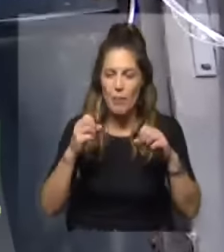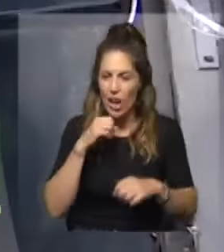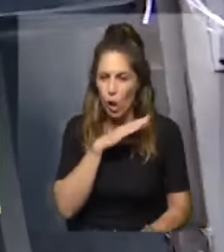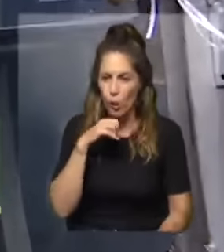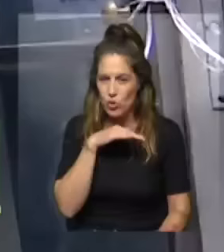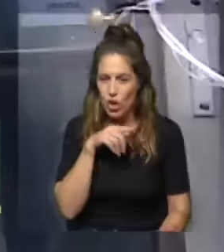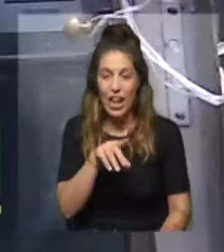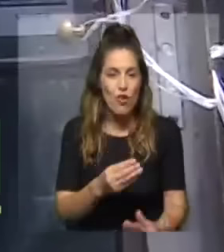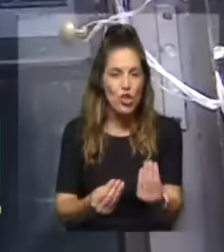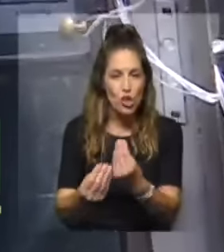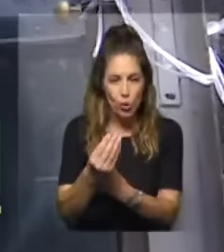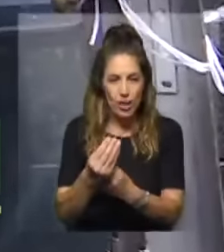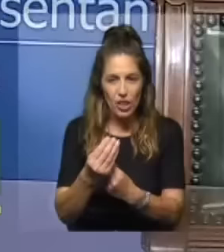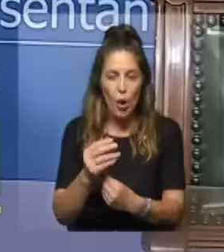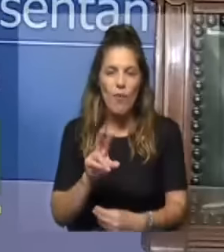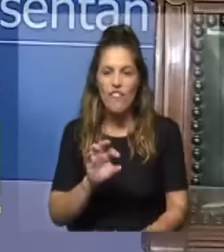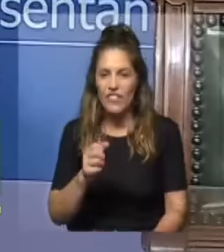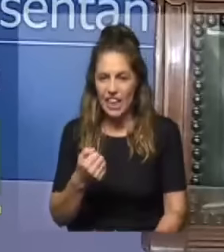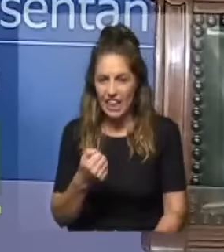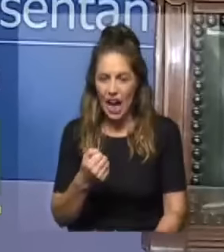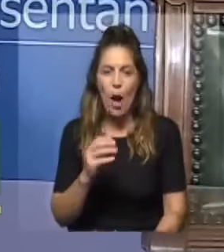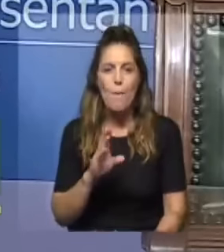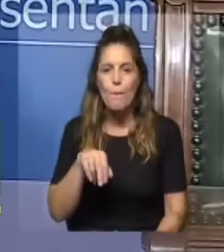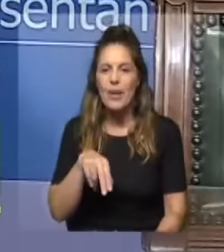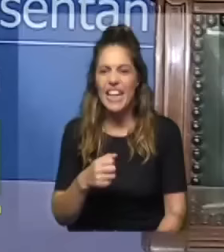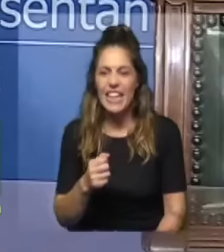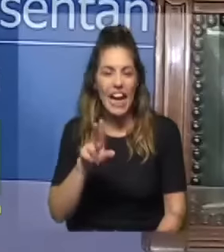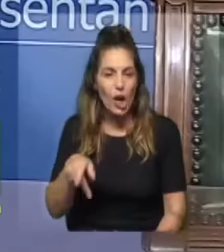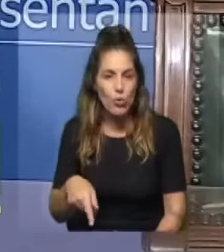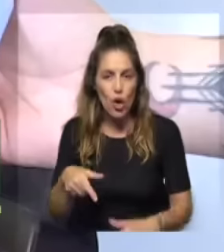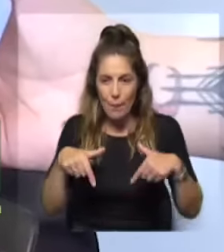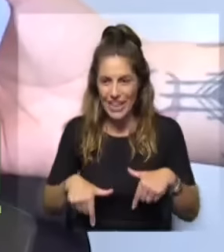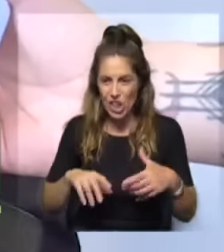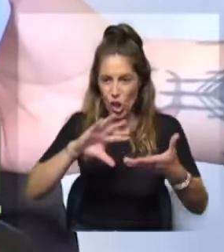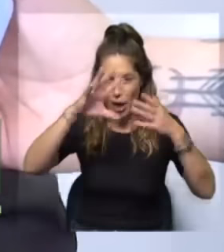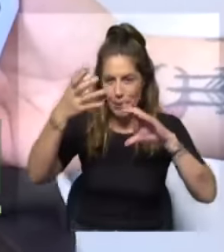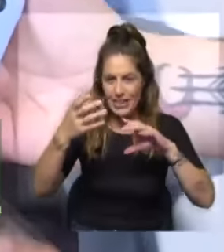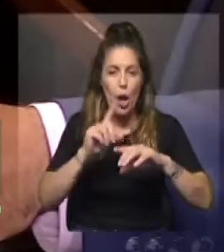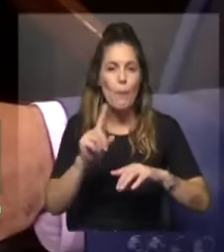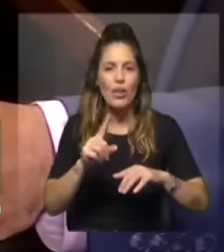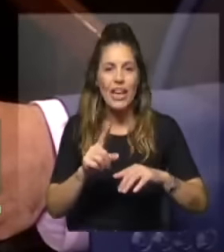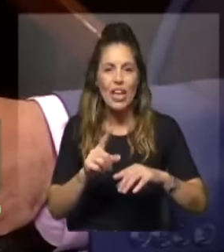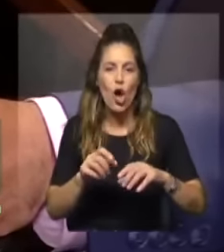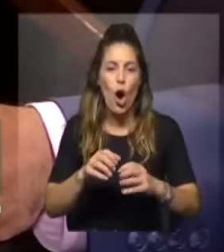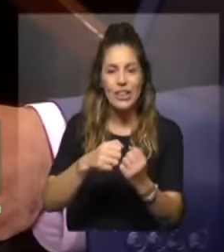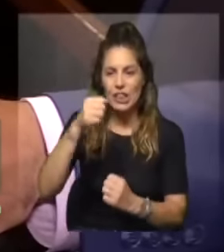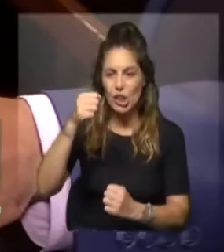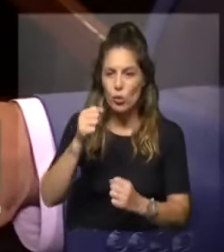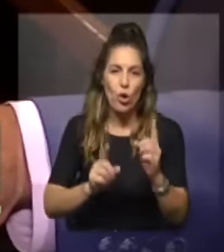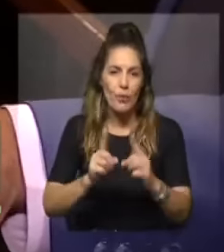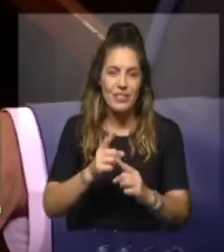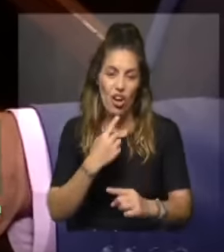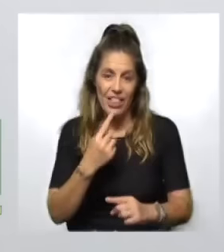Cardozo fue sustituido por tabare Viera Adrián Peña renunció como ministro de ambiente porque no contaba con el título universitario que había